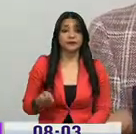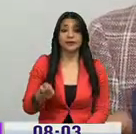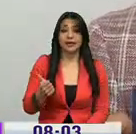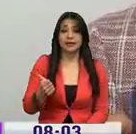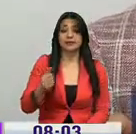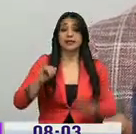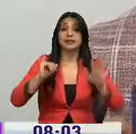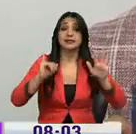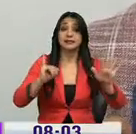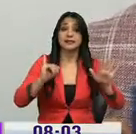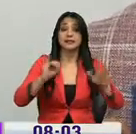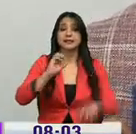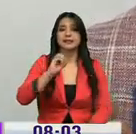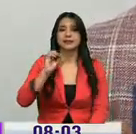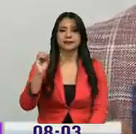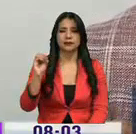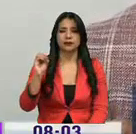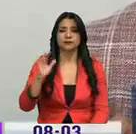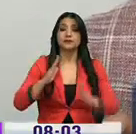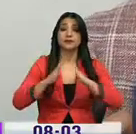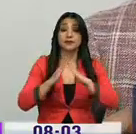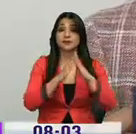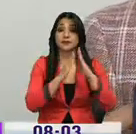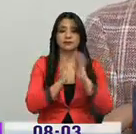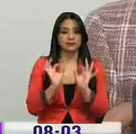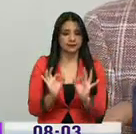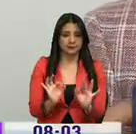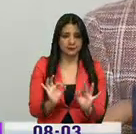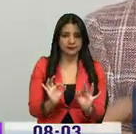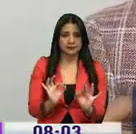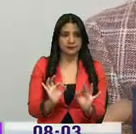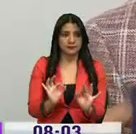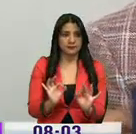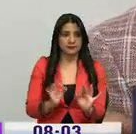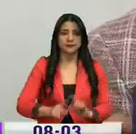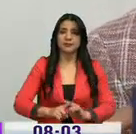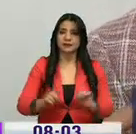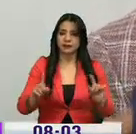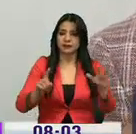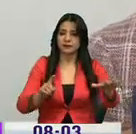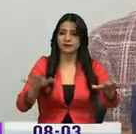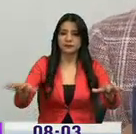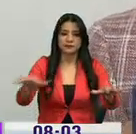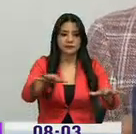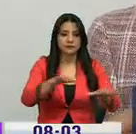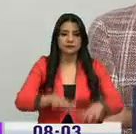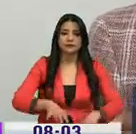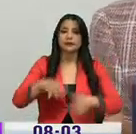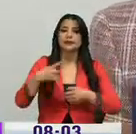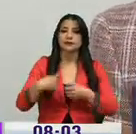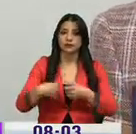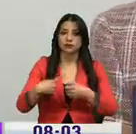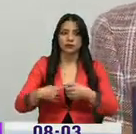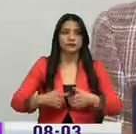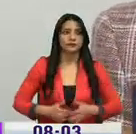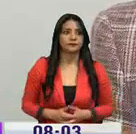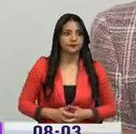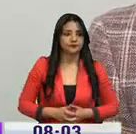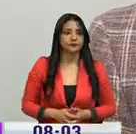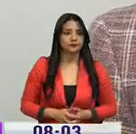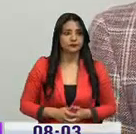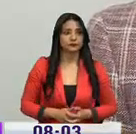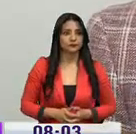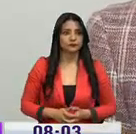de 600 viviendas que están en diferentes partes de Quito y en un momento